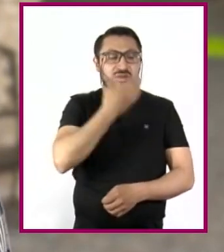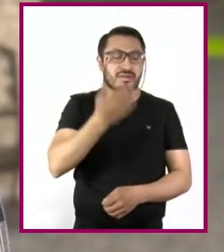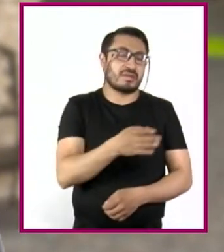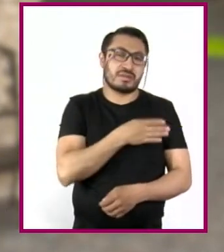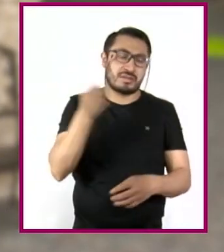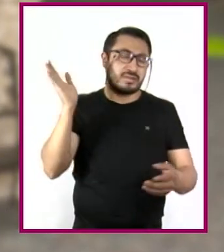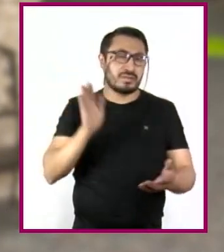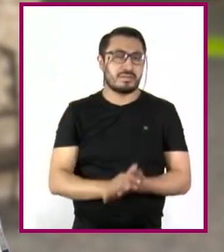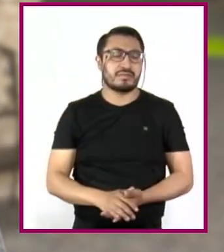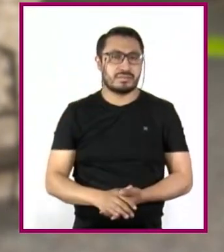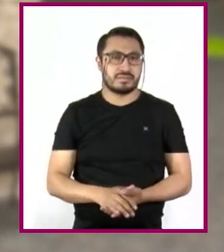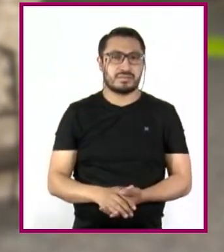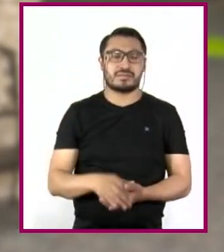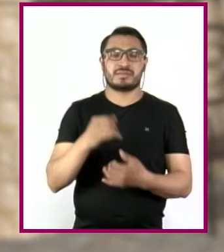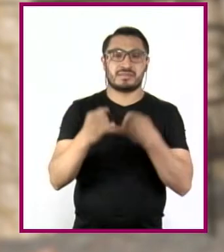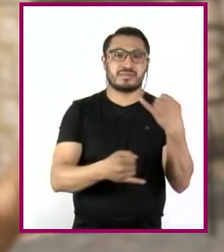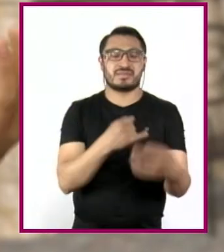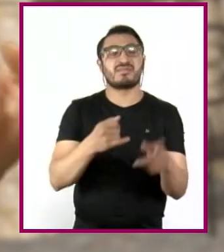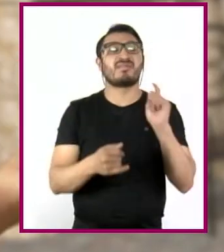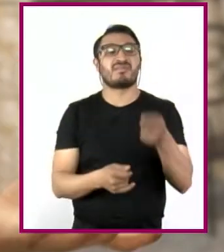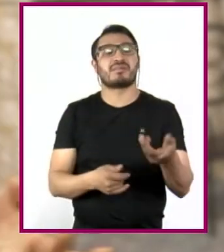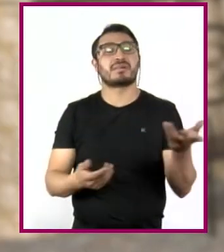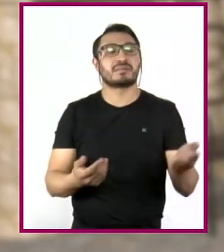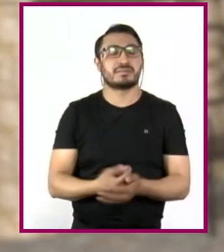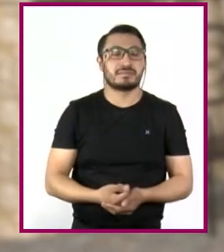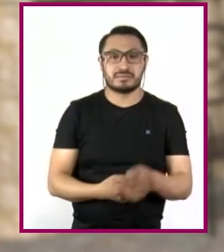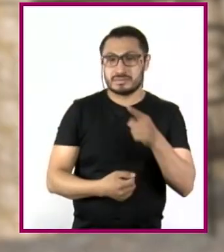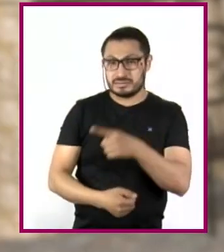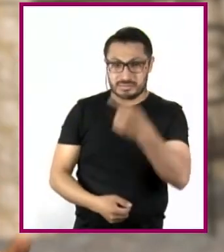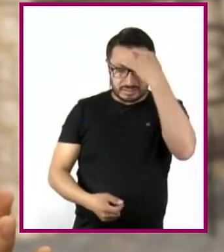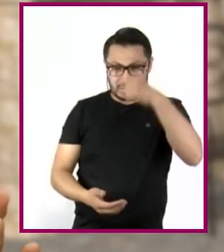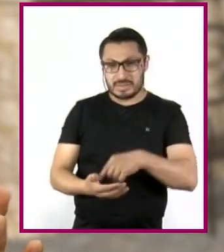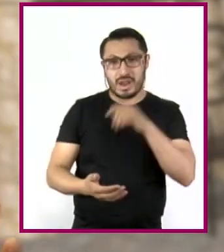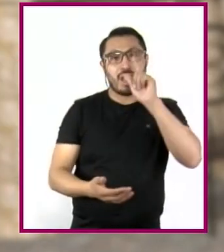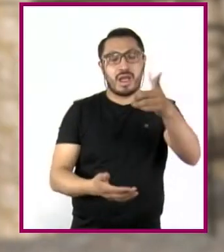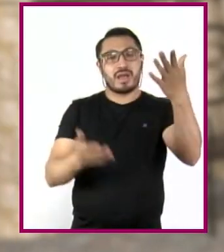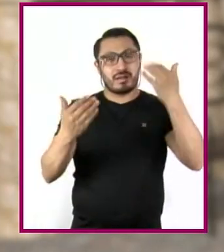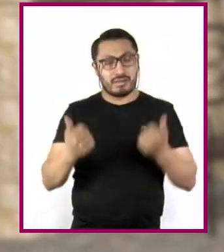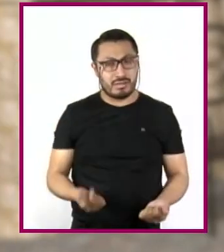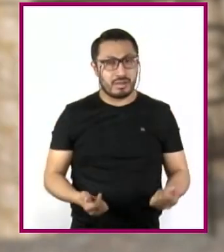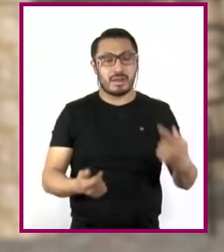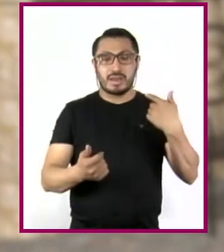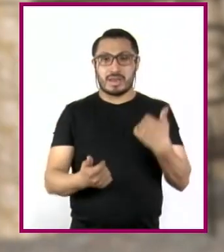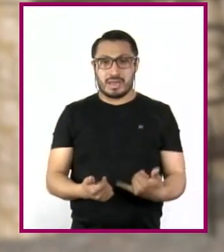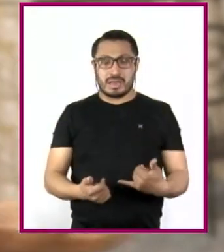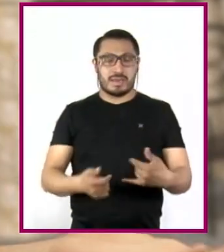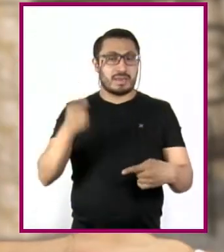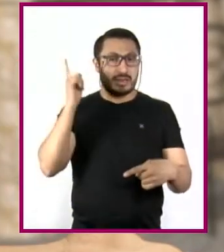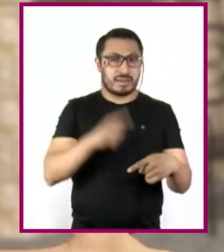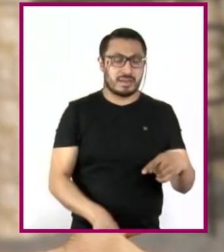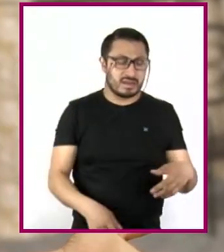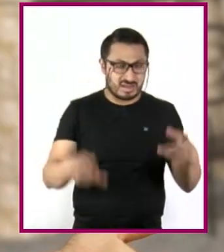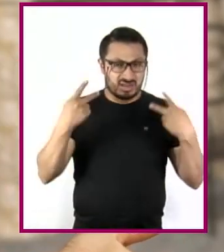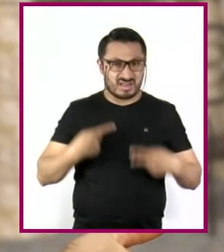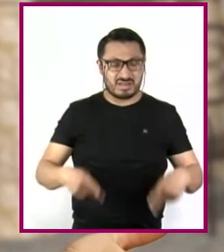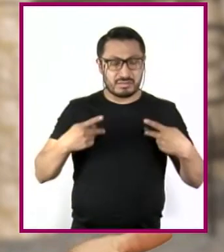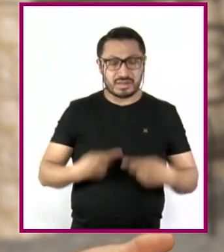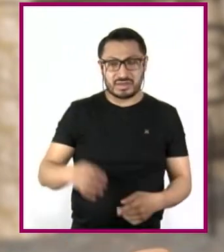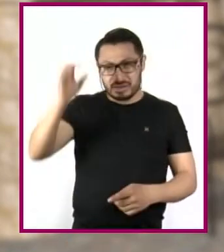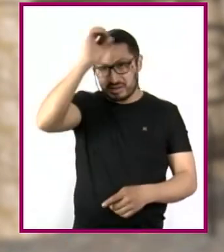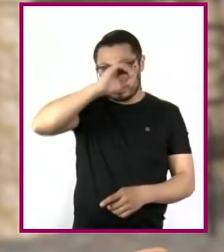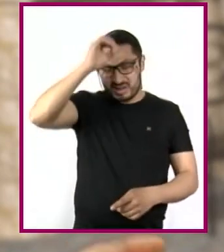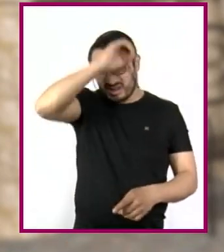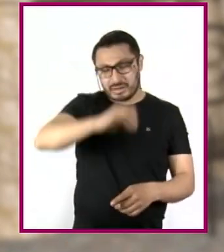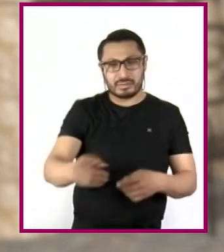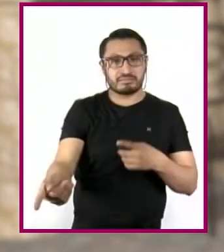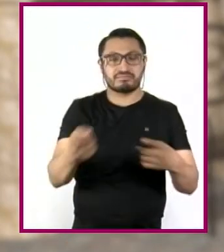bueno. ¿Y de qué va este juego? Luna considera que no existe el alma y desafía a los pacientes a que hagan cambiar de opinión.